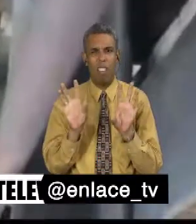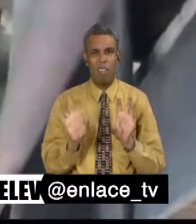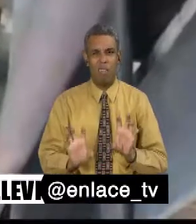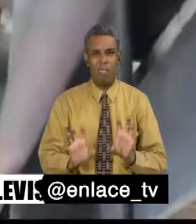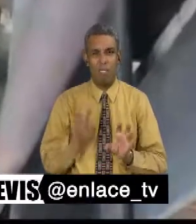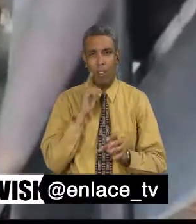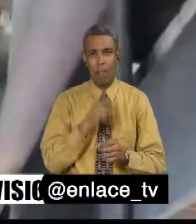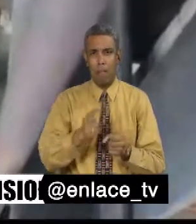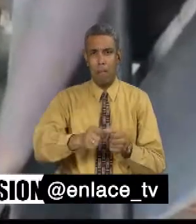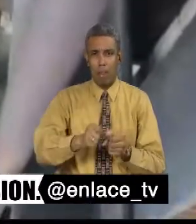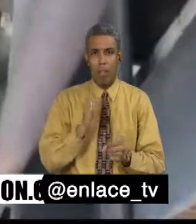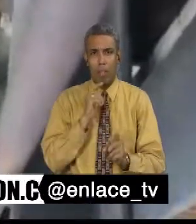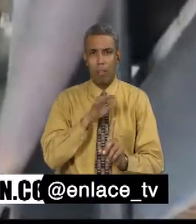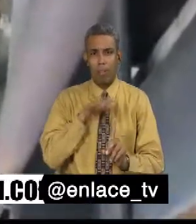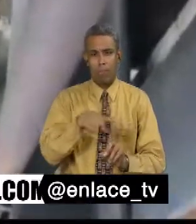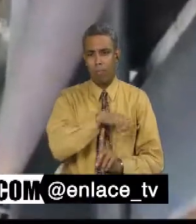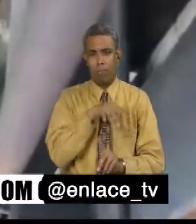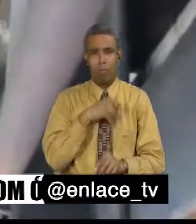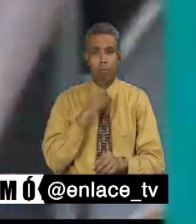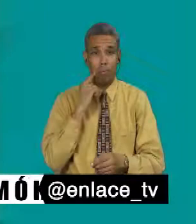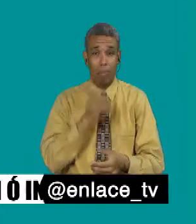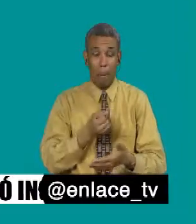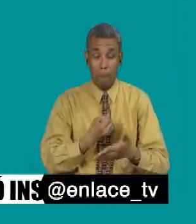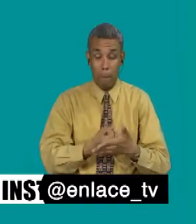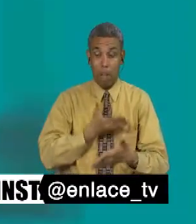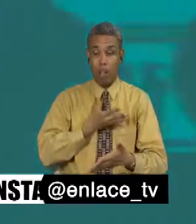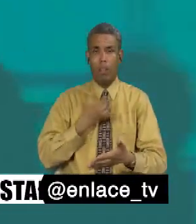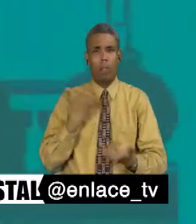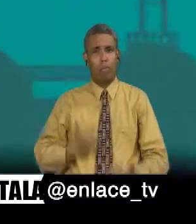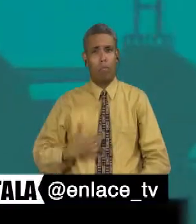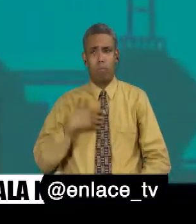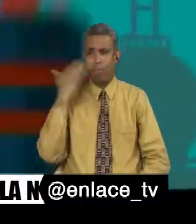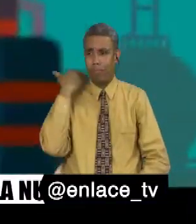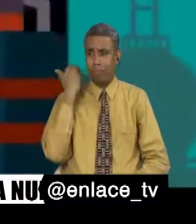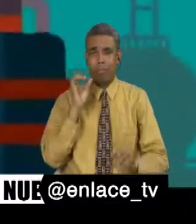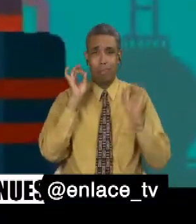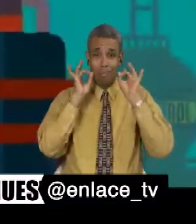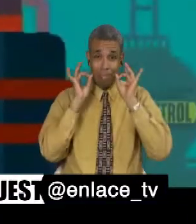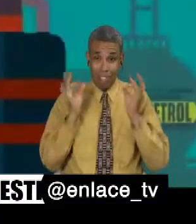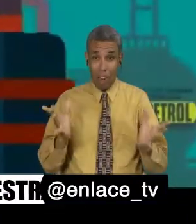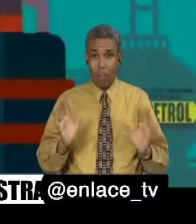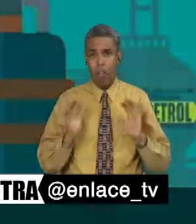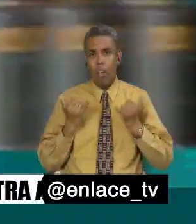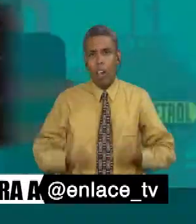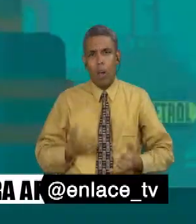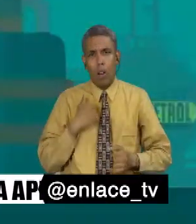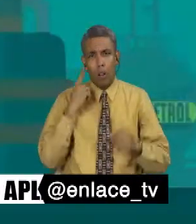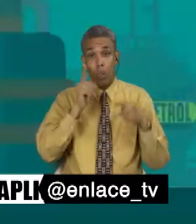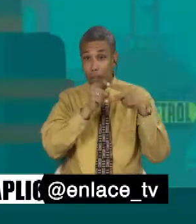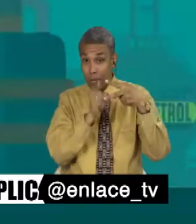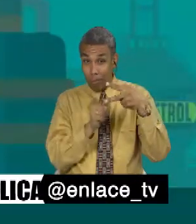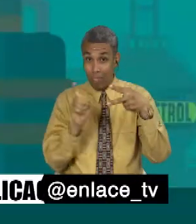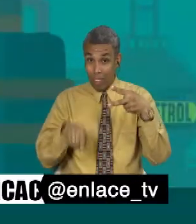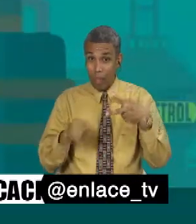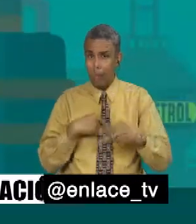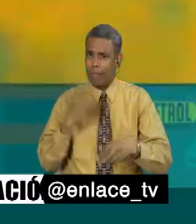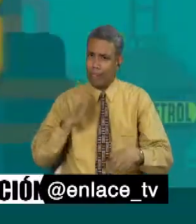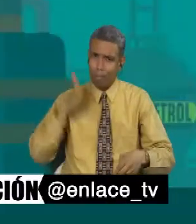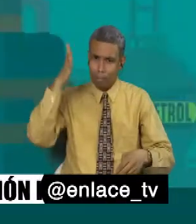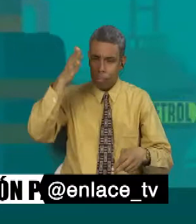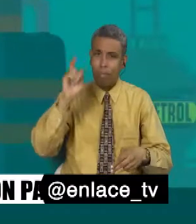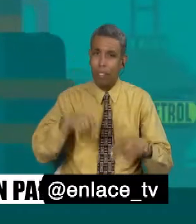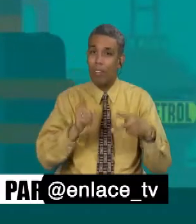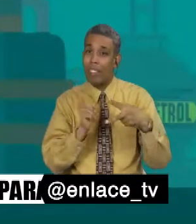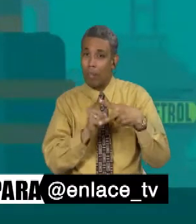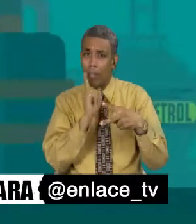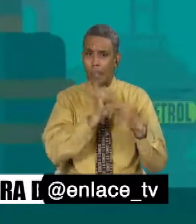el cuidado del ambiente y el impacto social en la ciudad es alarmante. Hoy la refinería enfrenta dos componentes determinantes para su existencia futura, mejorar las